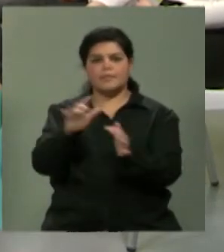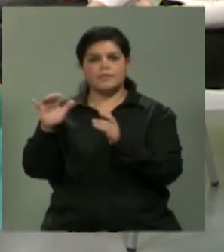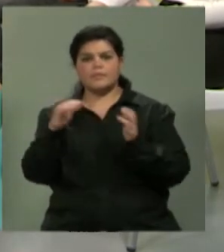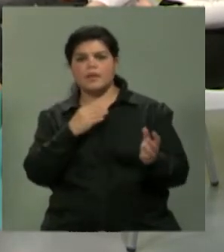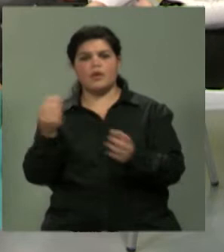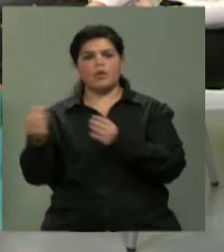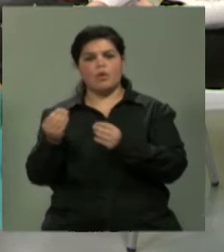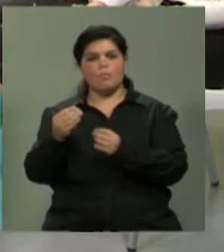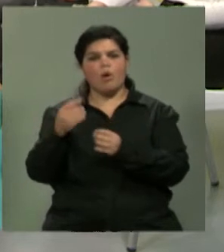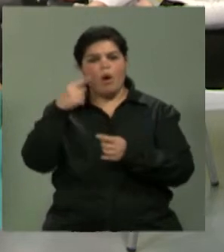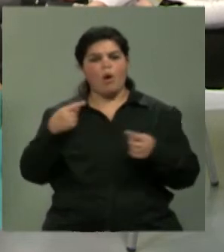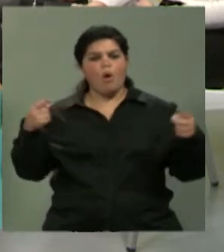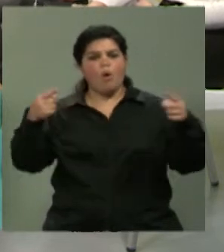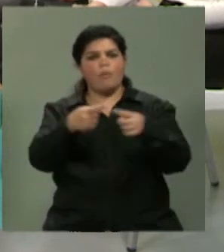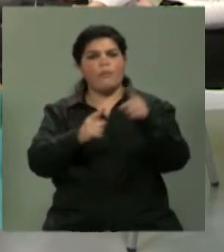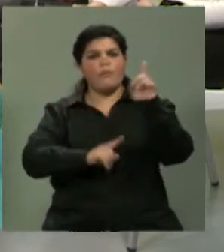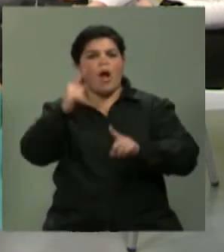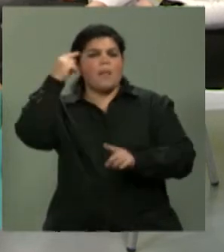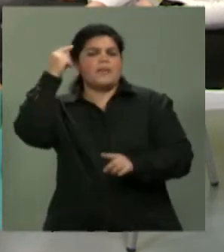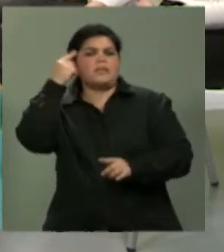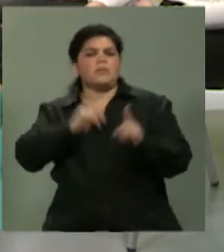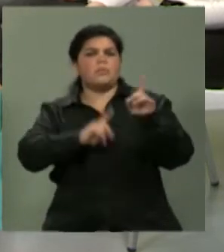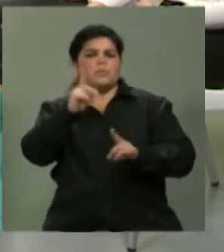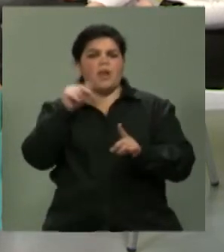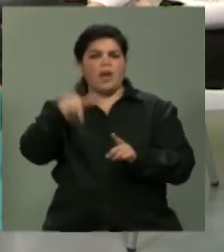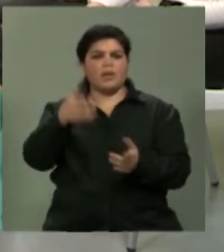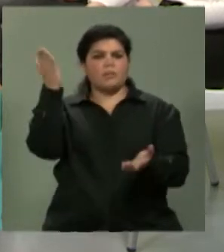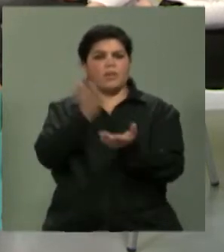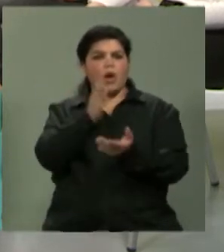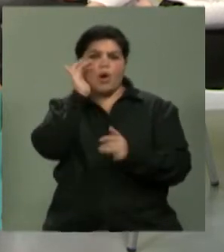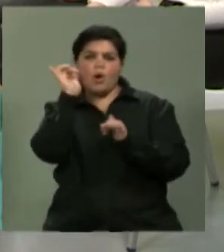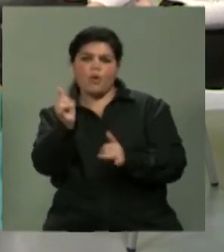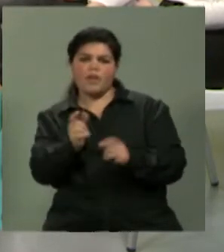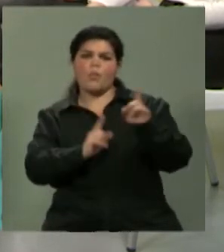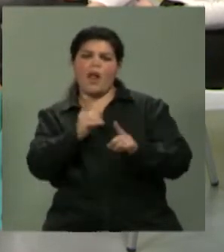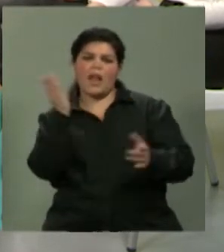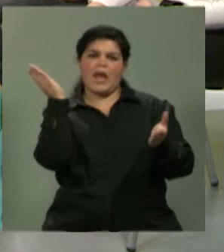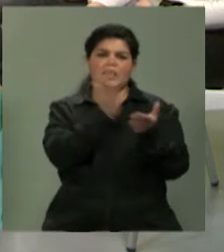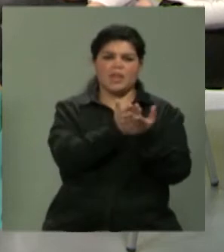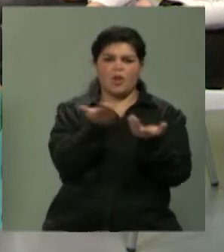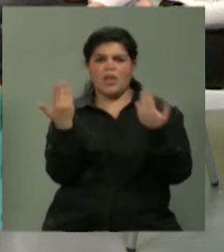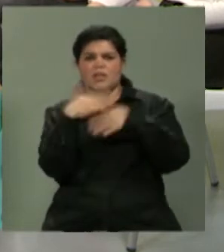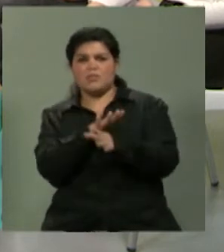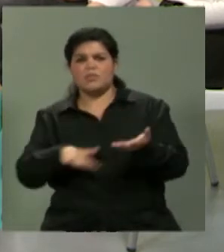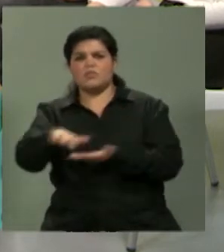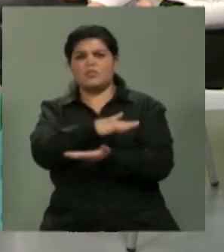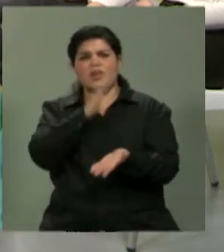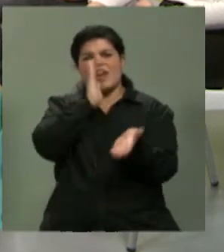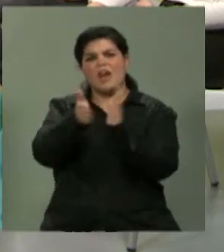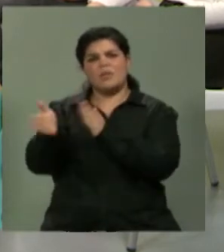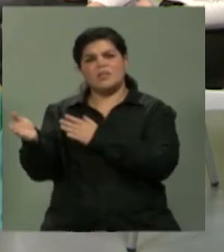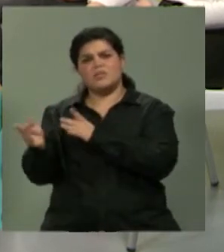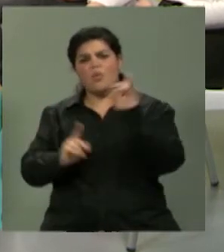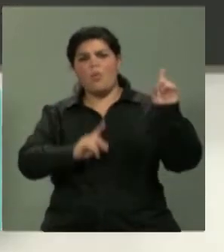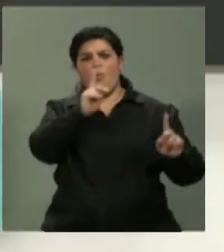que se quiere seguir a partir de un régimen penal juvenil. ¿Es el castigo? ¿Es la resocialización? ¿La rehabilitación? ¿Cómo va a